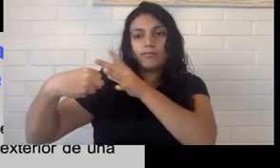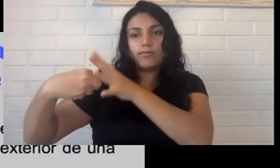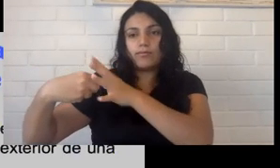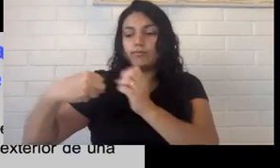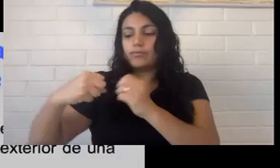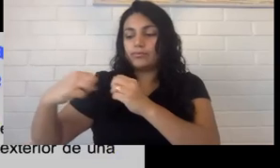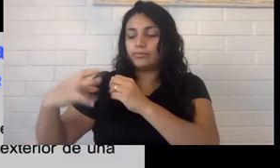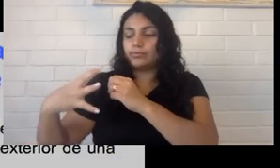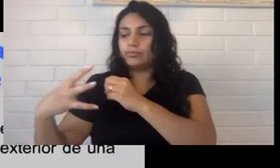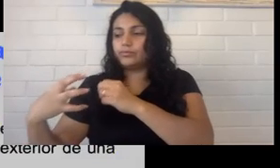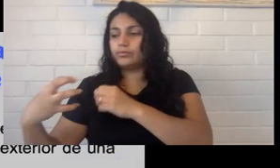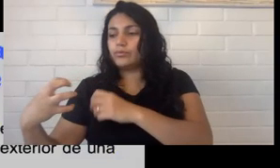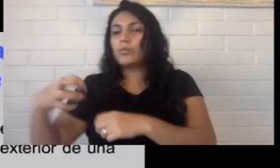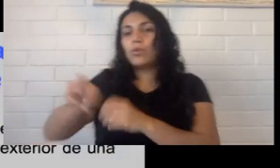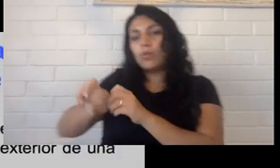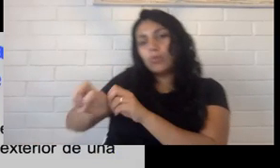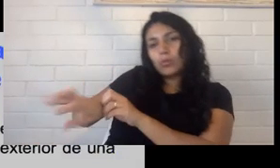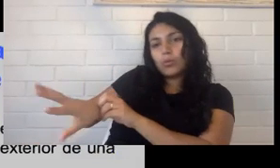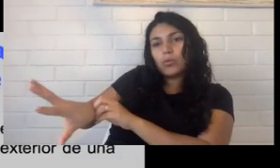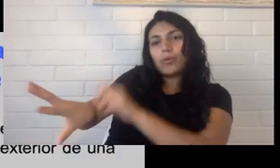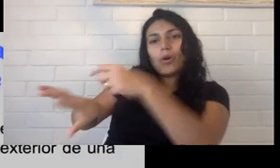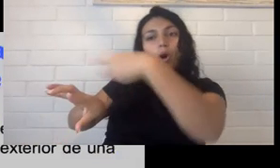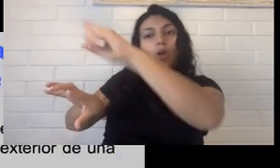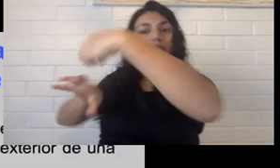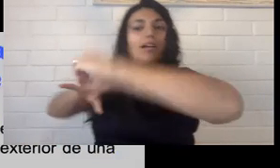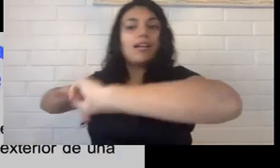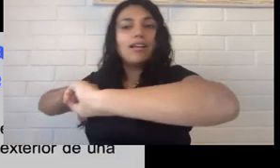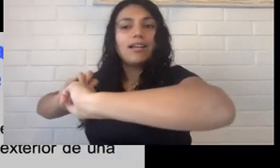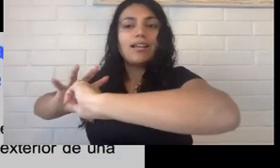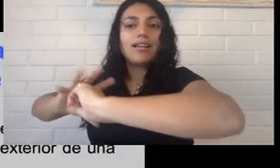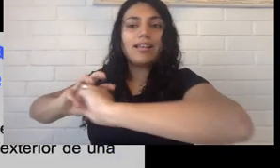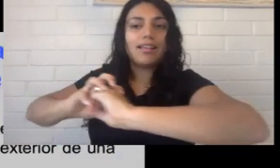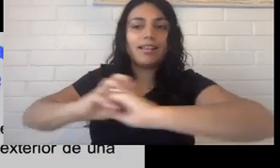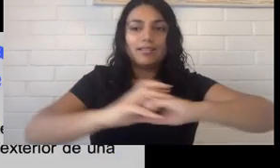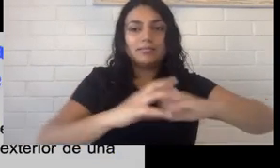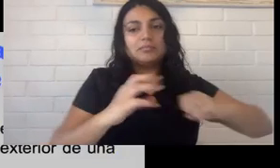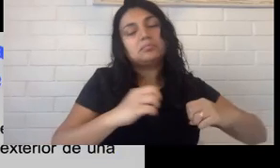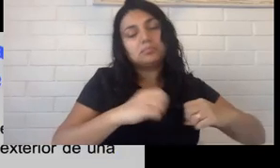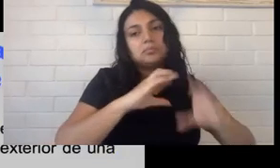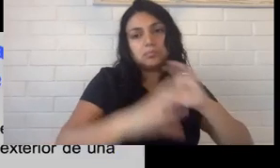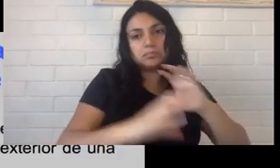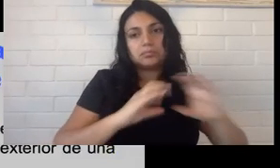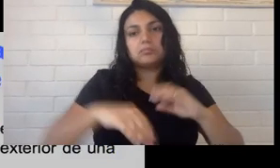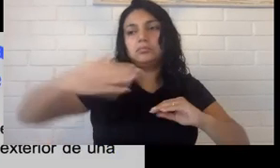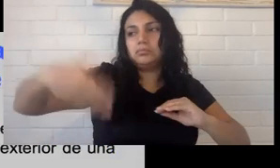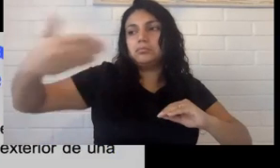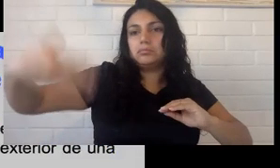Ahora, un elemento clave es la